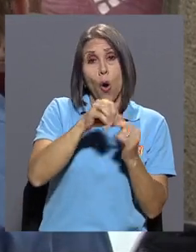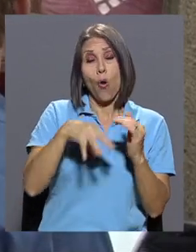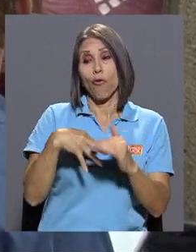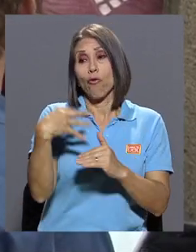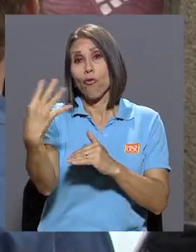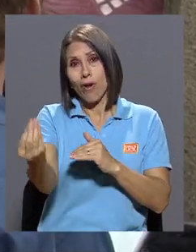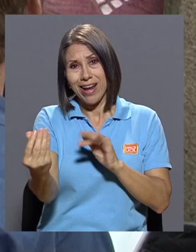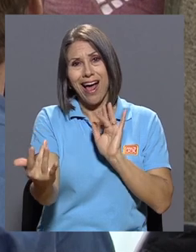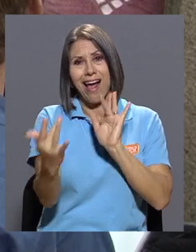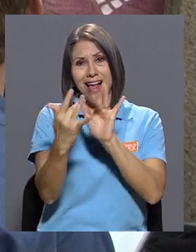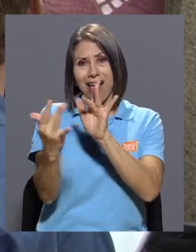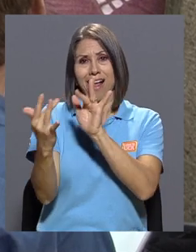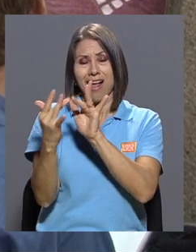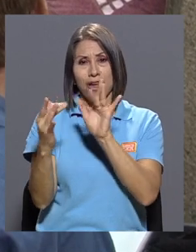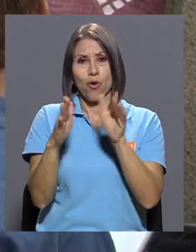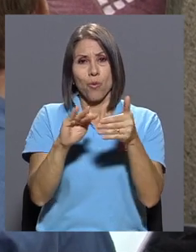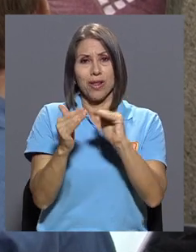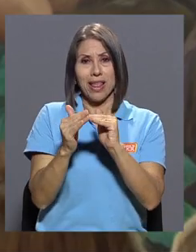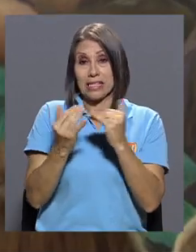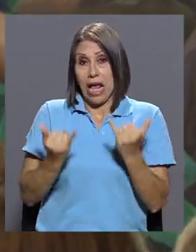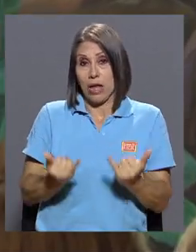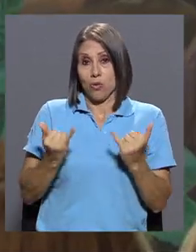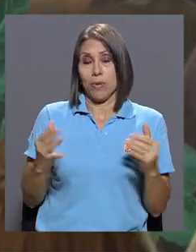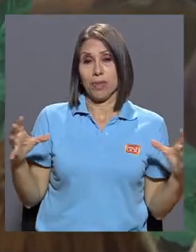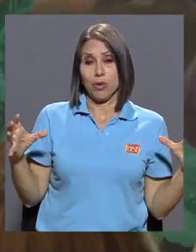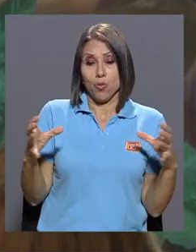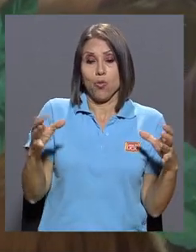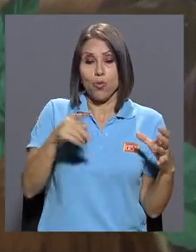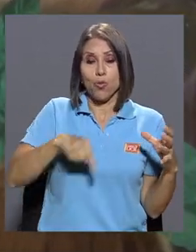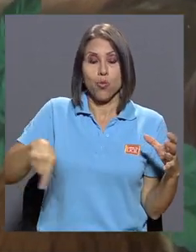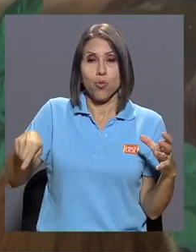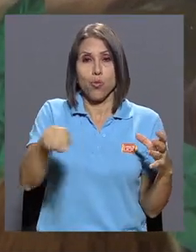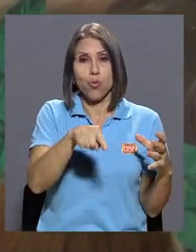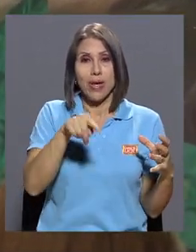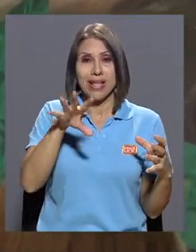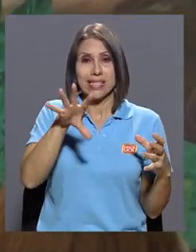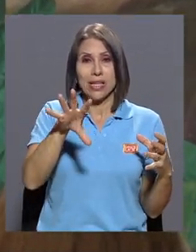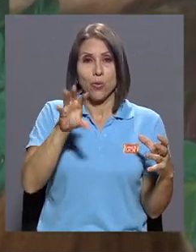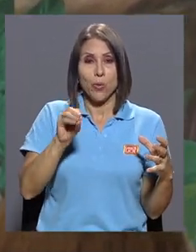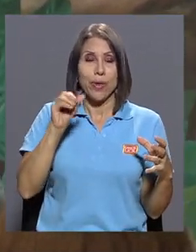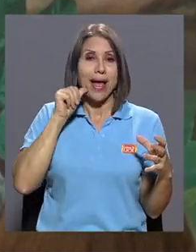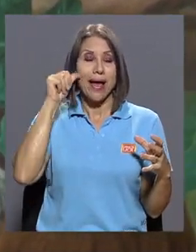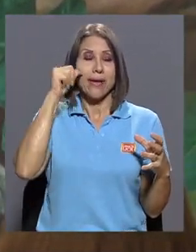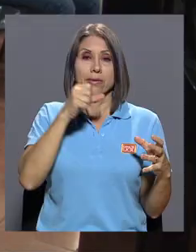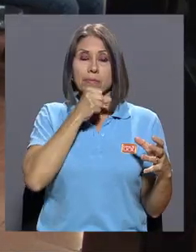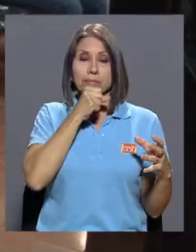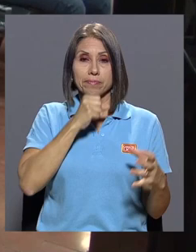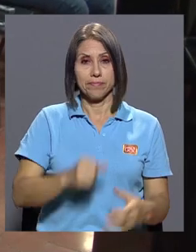Actualmente, el coro está conformado por 50 adultos mayores.